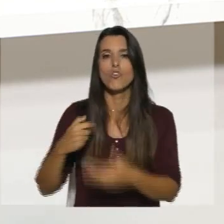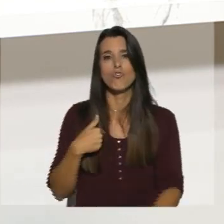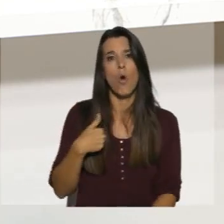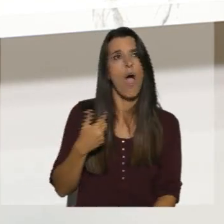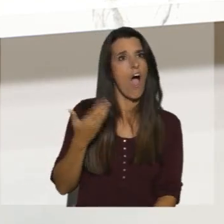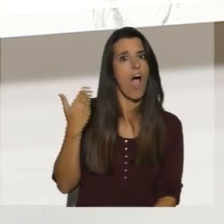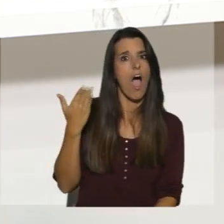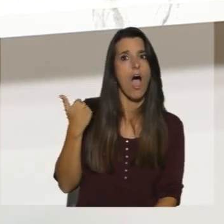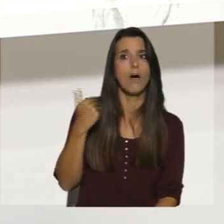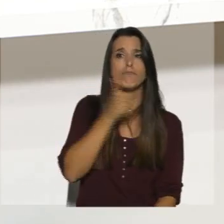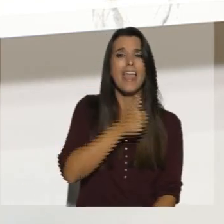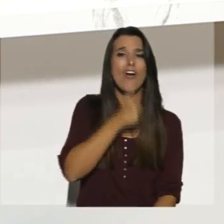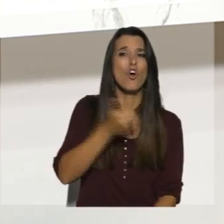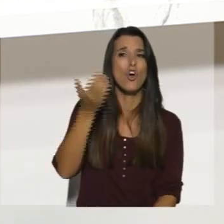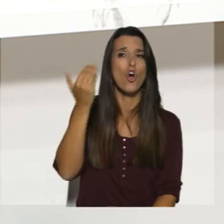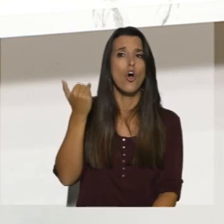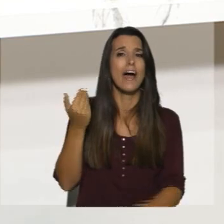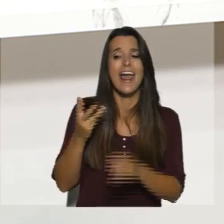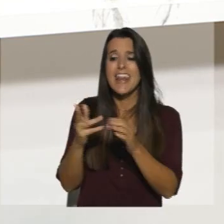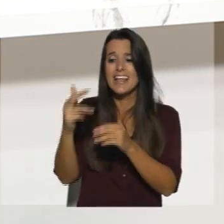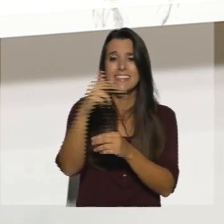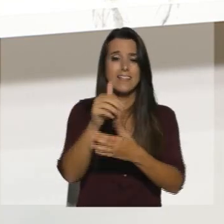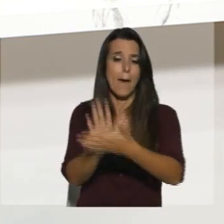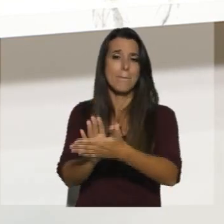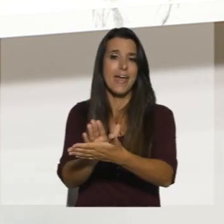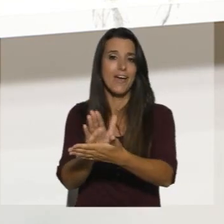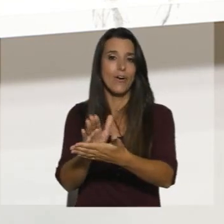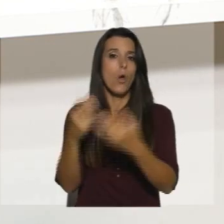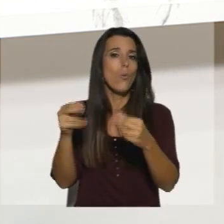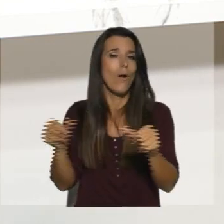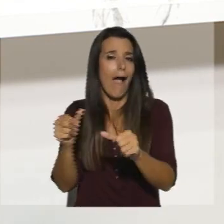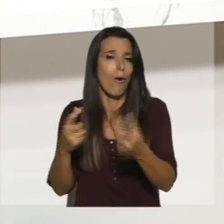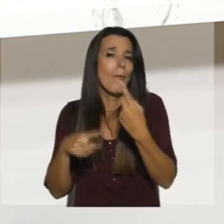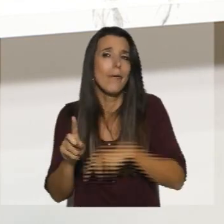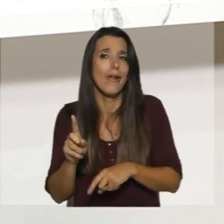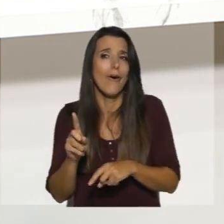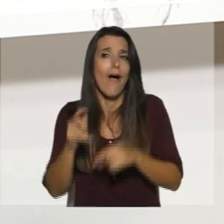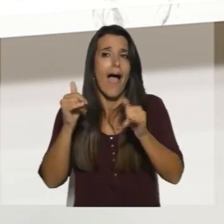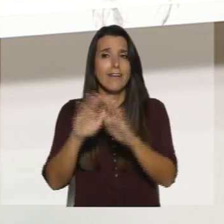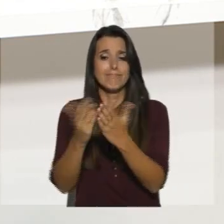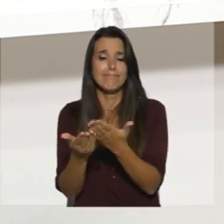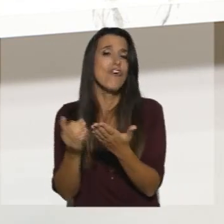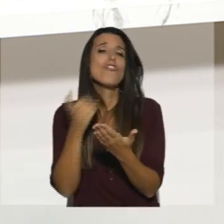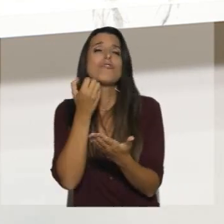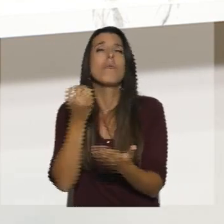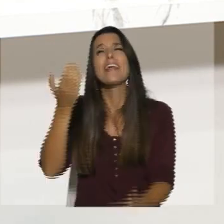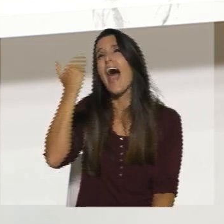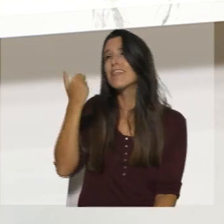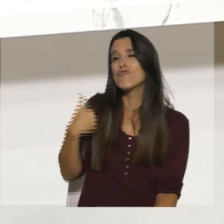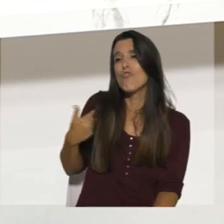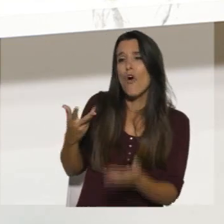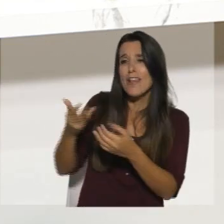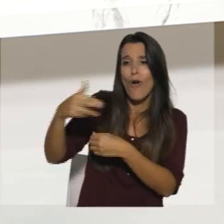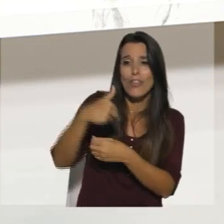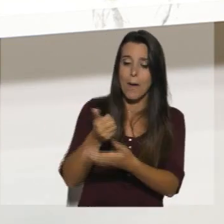mío con recetas recortadas de hace un montón. Esas que nunca hacíamos. No sé si les pasa, pero en mi casa estaba ese recetario que nunca nadie lo hacía,